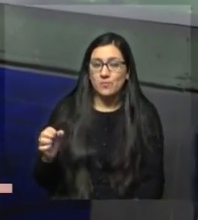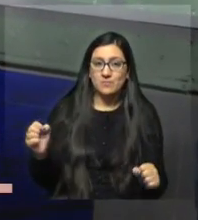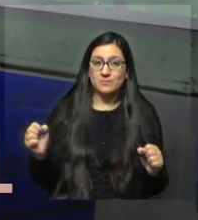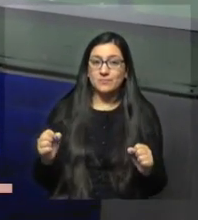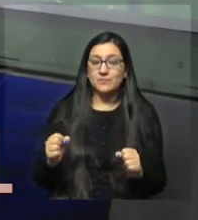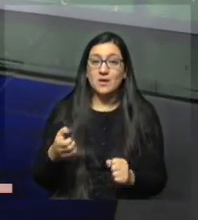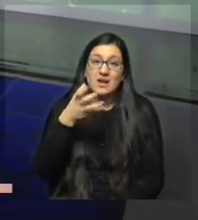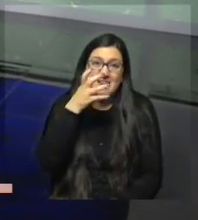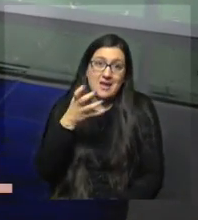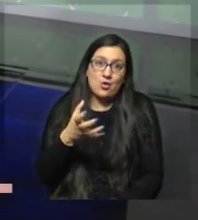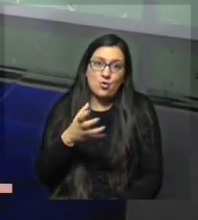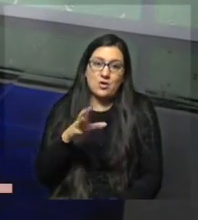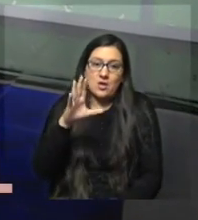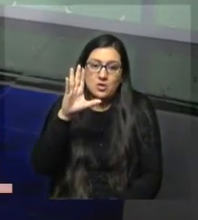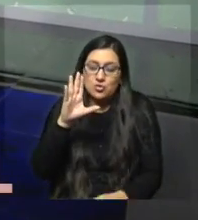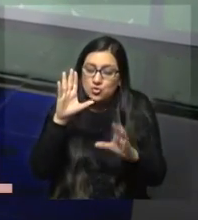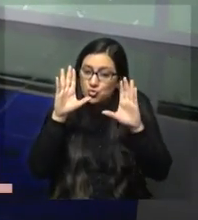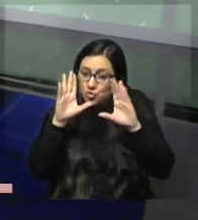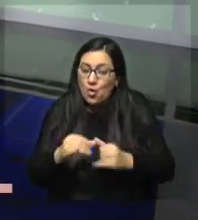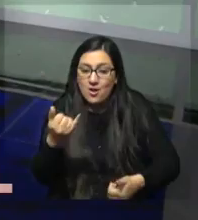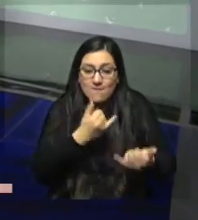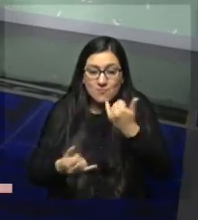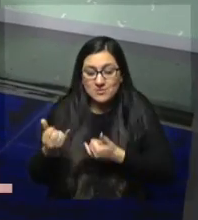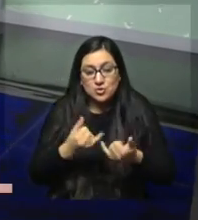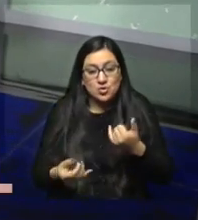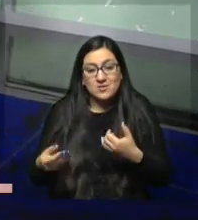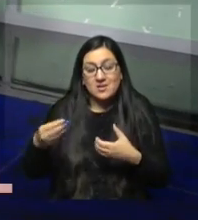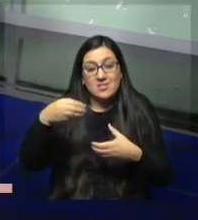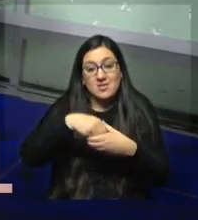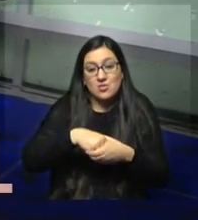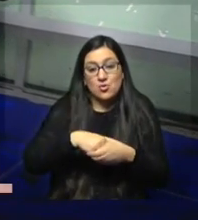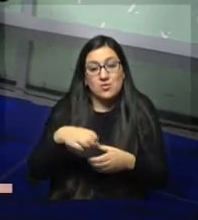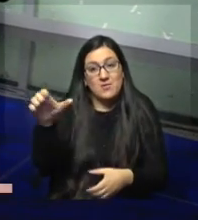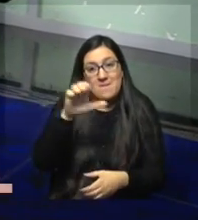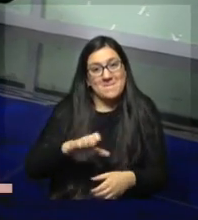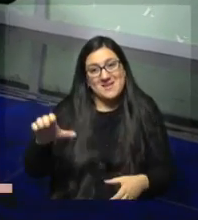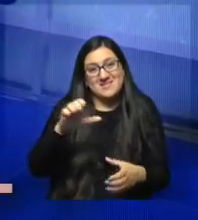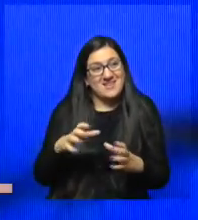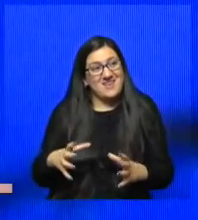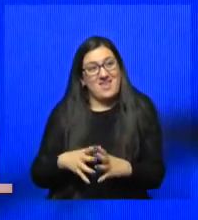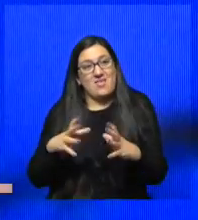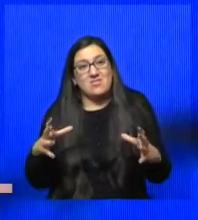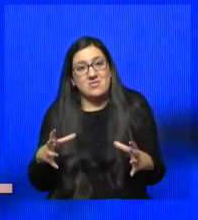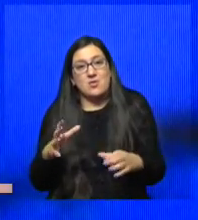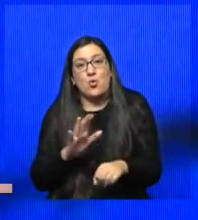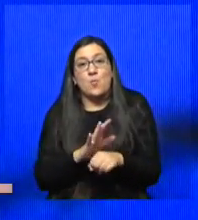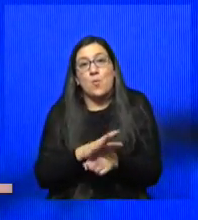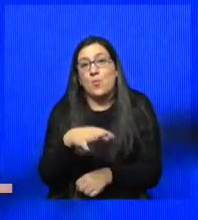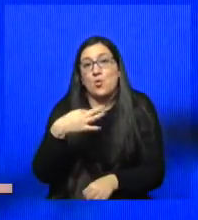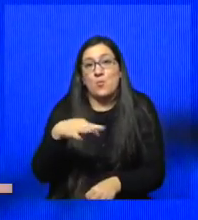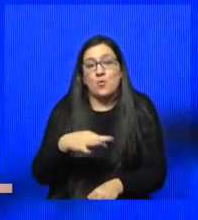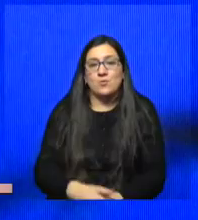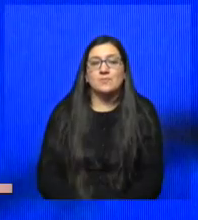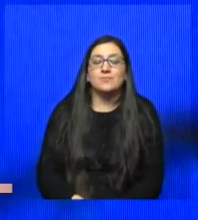todo esto esté concentrado en muy pocas manos o cabezas? Claro que efectivamente, sin entrar